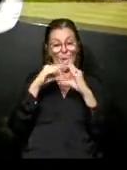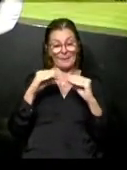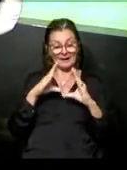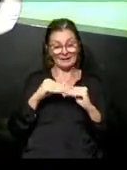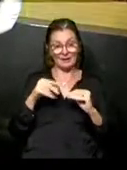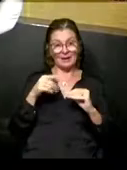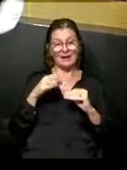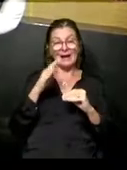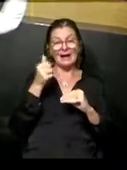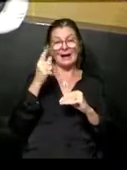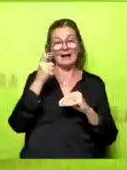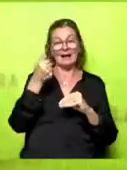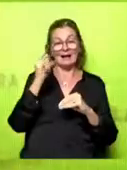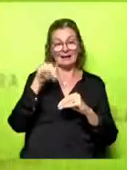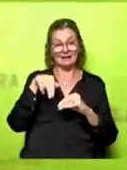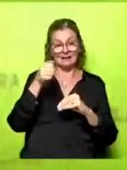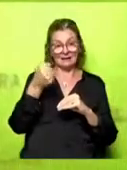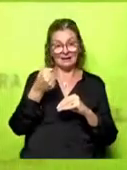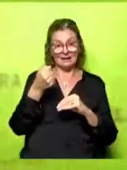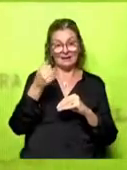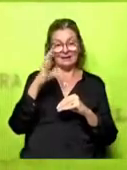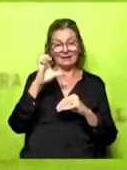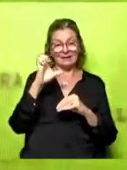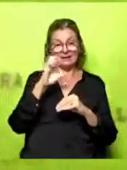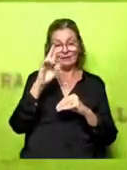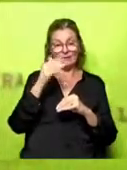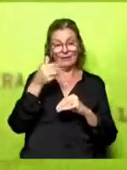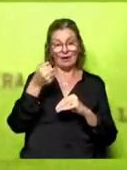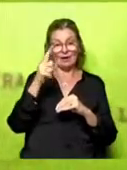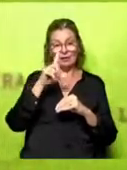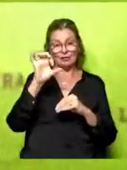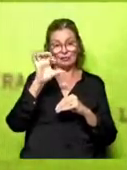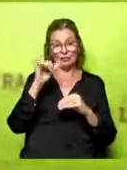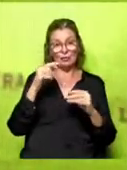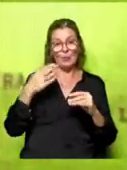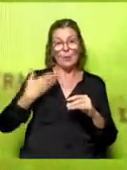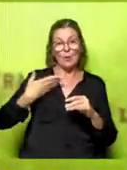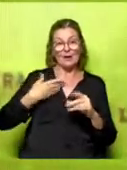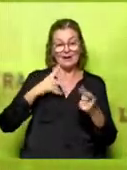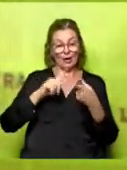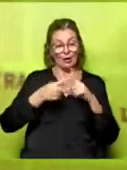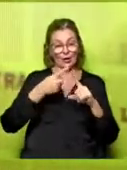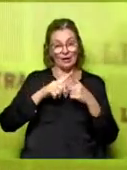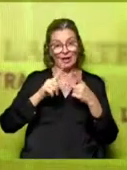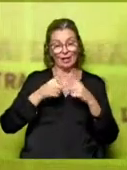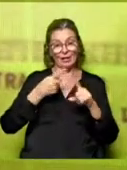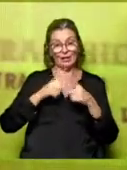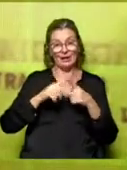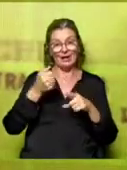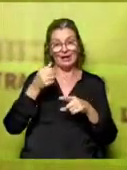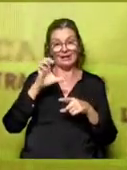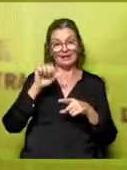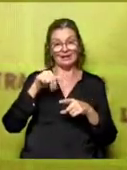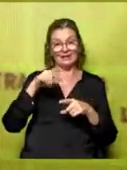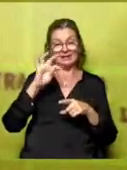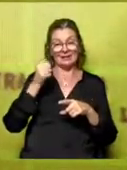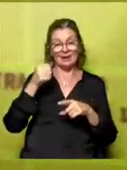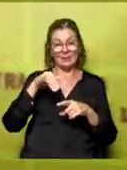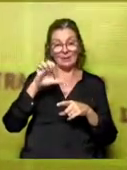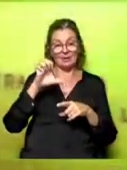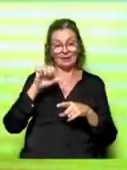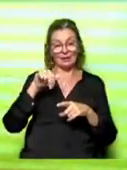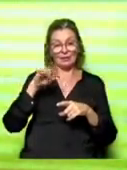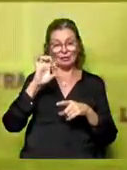integrante de Mujeres de la Coordinadora Nacional de Asentamientos. Gracias, Karina, buenas noches. Gracias a ustedes, buenas noches. Y a Gustavo